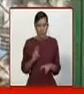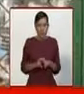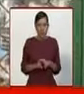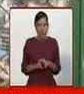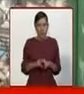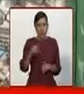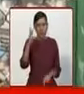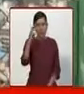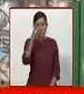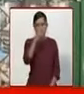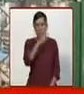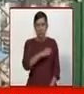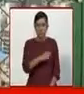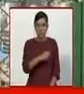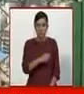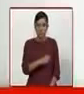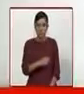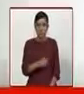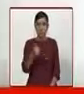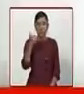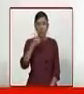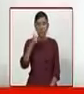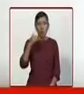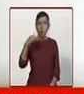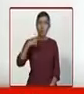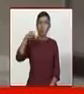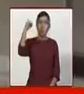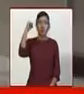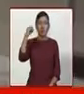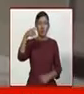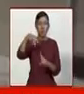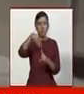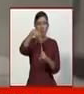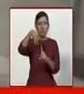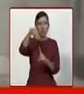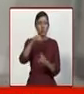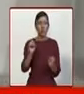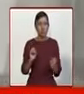porque ella no estaba colgada.